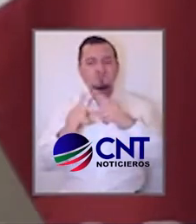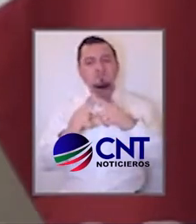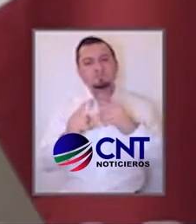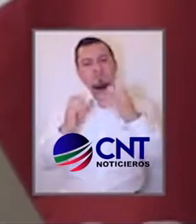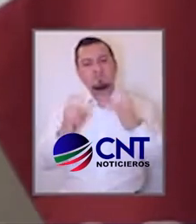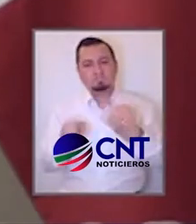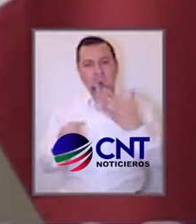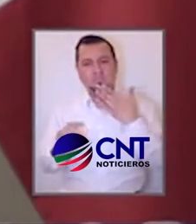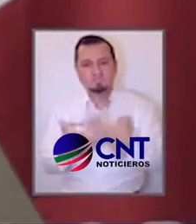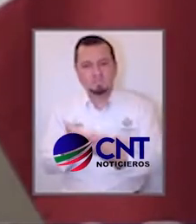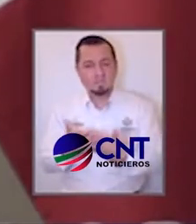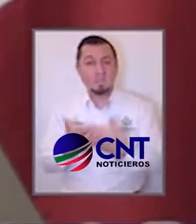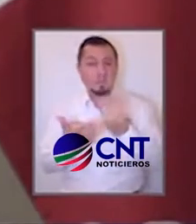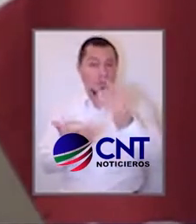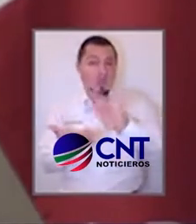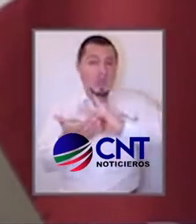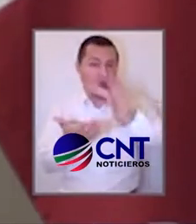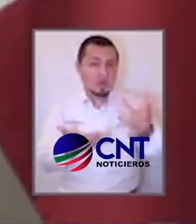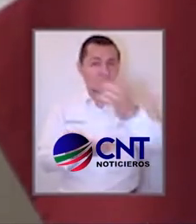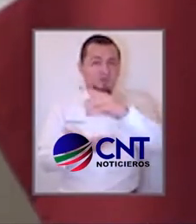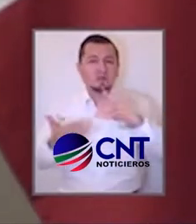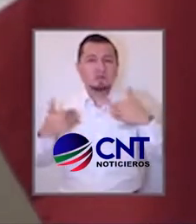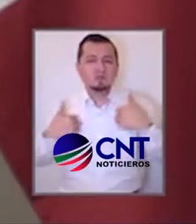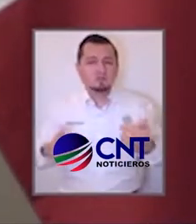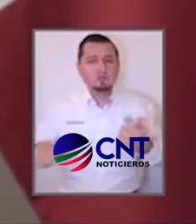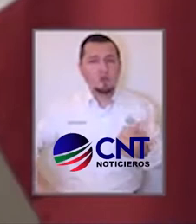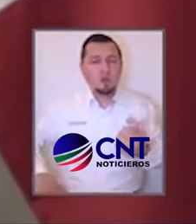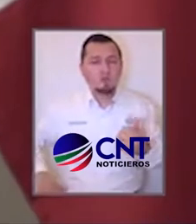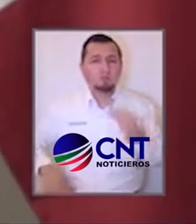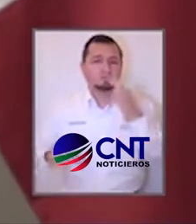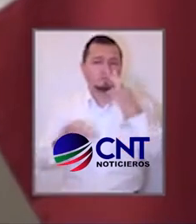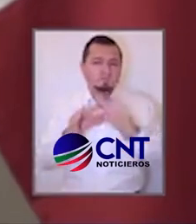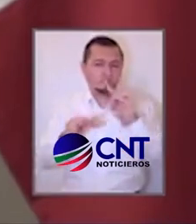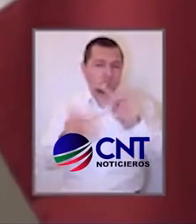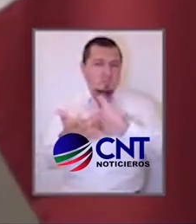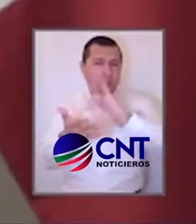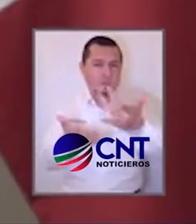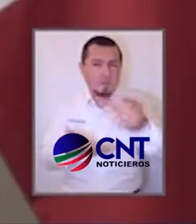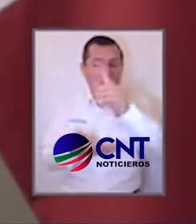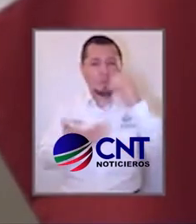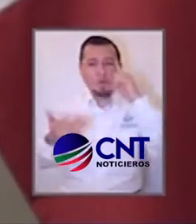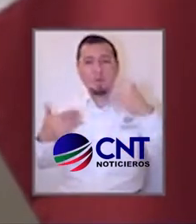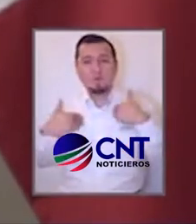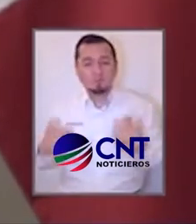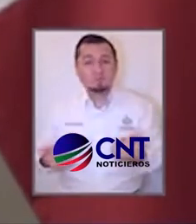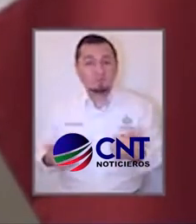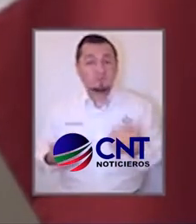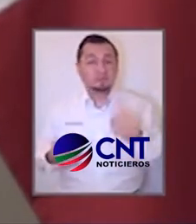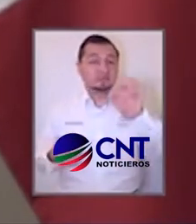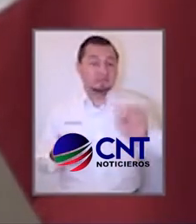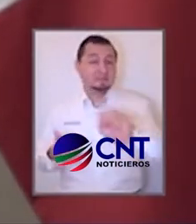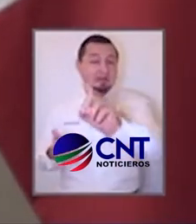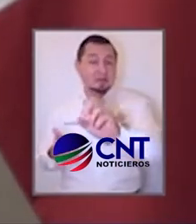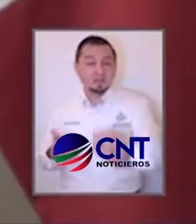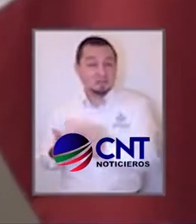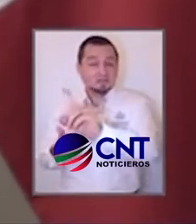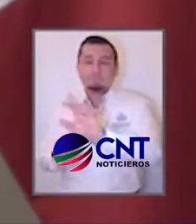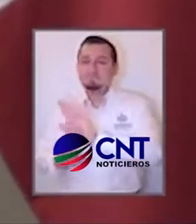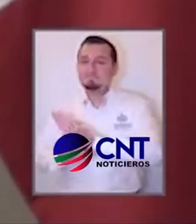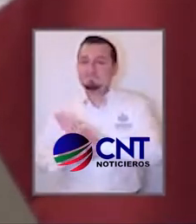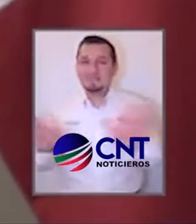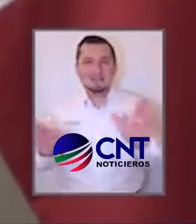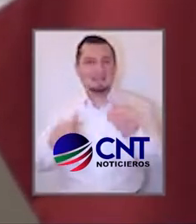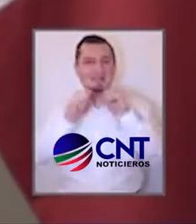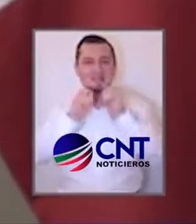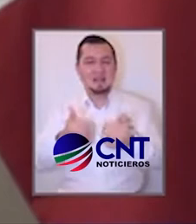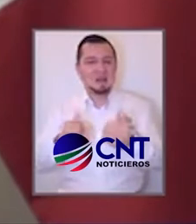de las iglesias ha sido permanente, lo agradezco, lo reconozco a nombre del gobierno de Jalisco. Así es que los dos fines de semana que